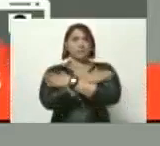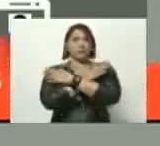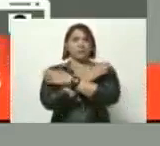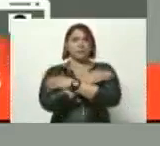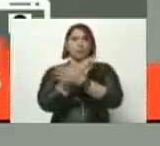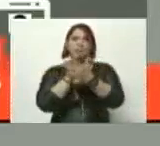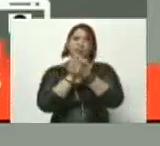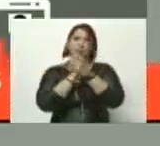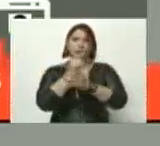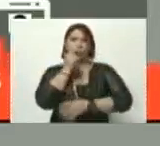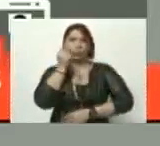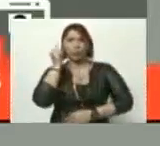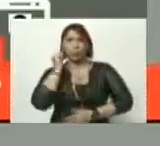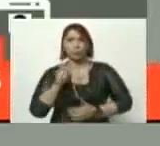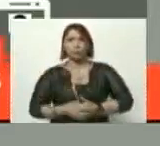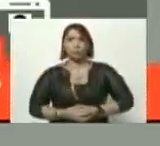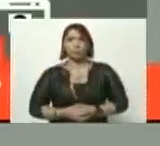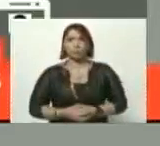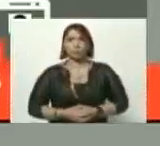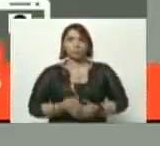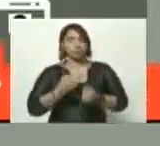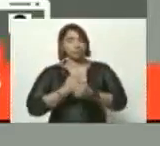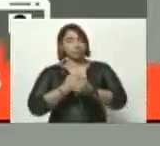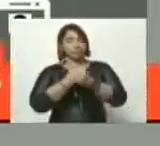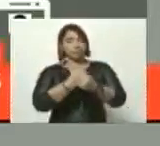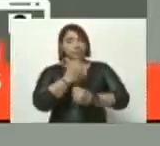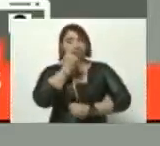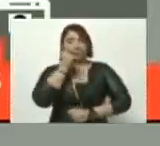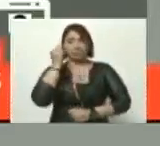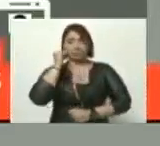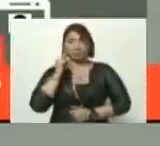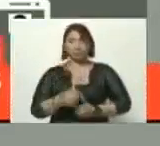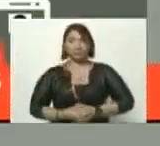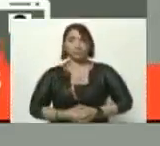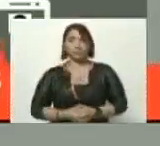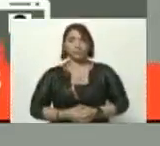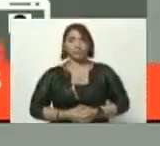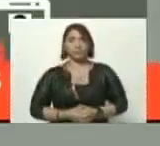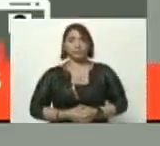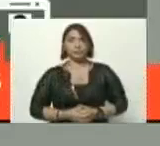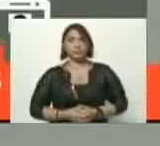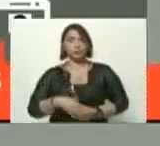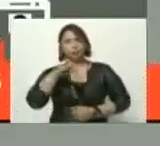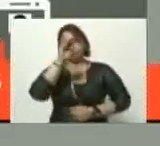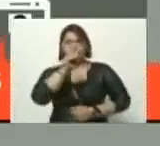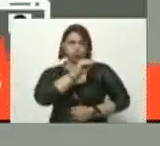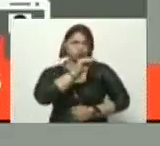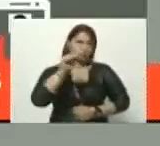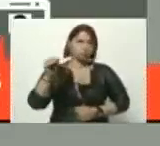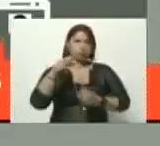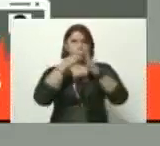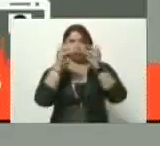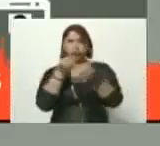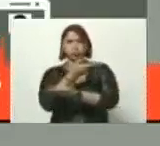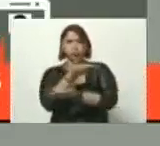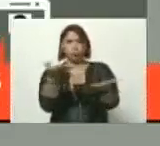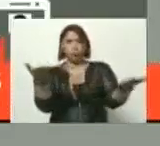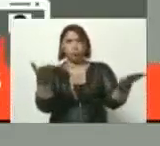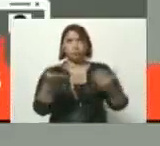compañeros, compañeras, queridas y queridos. Que Dios los bendiga a todos y